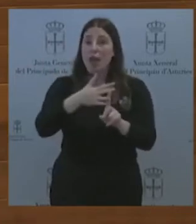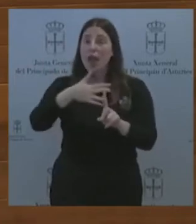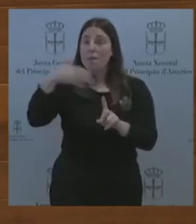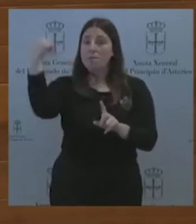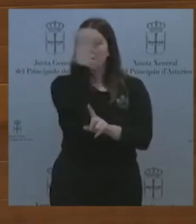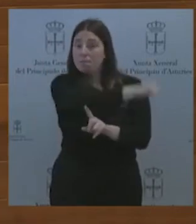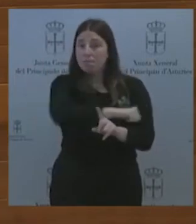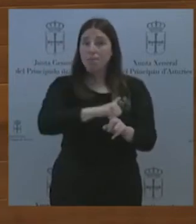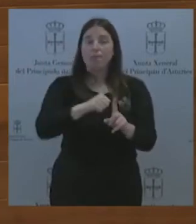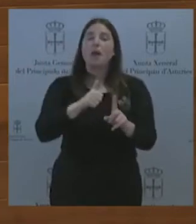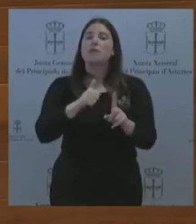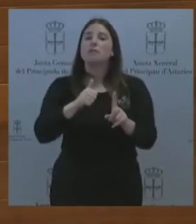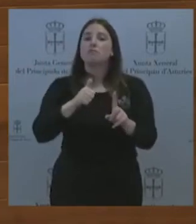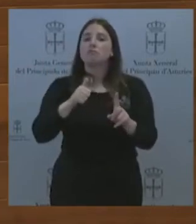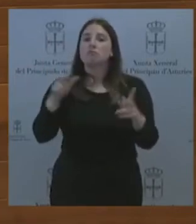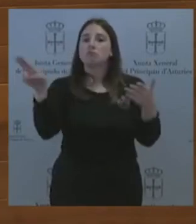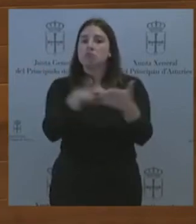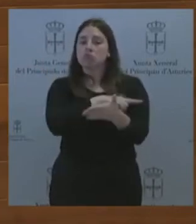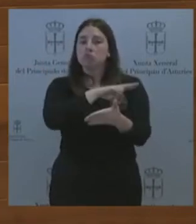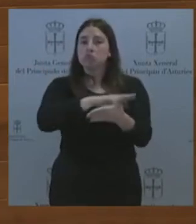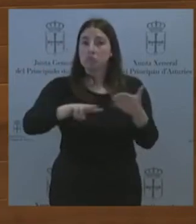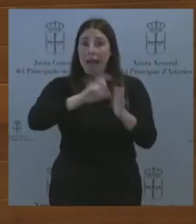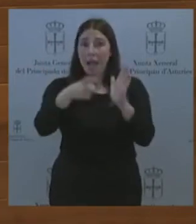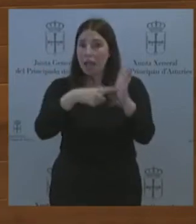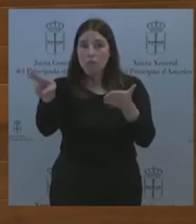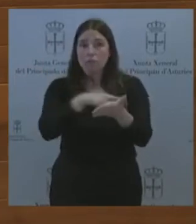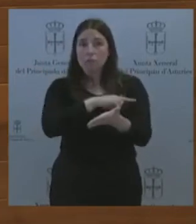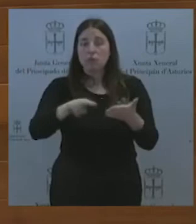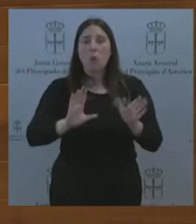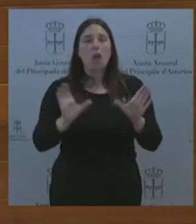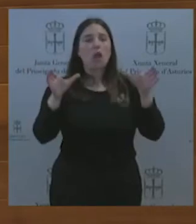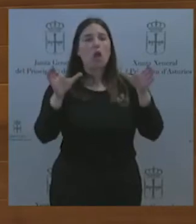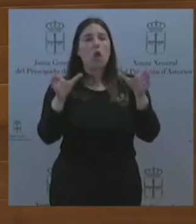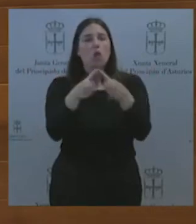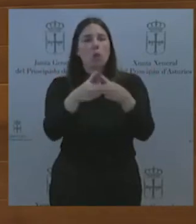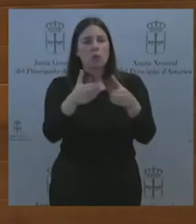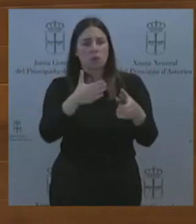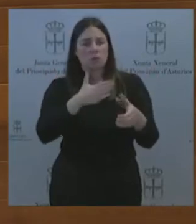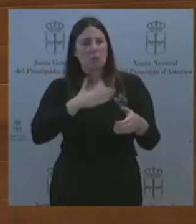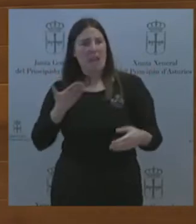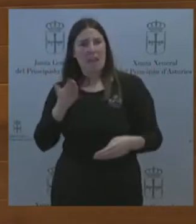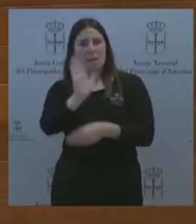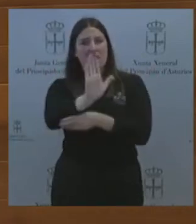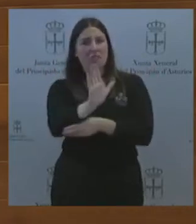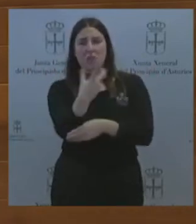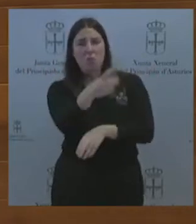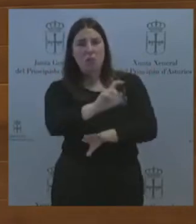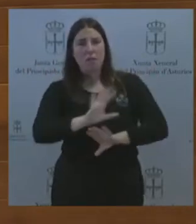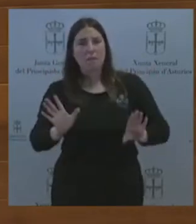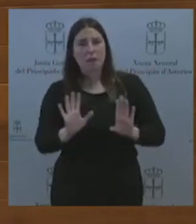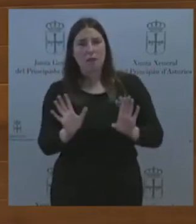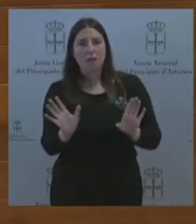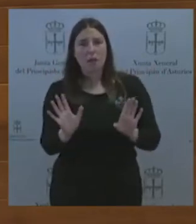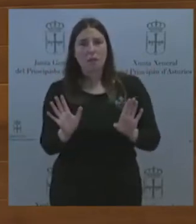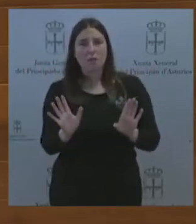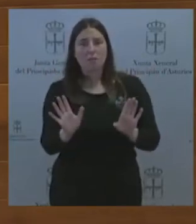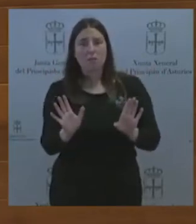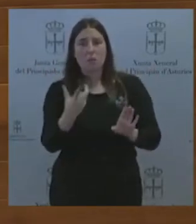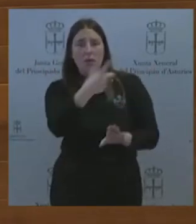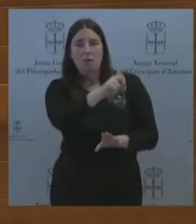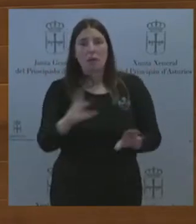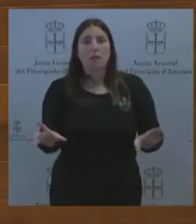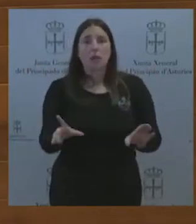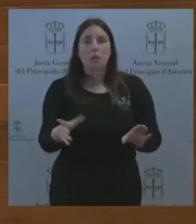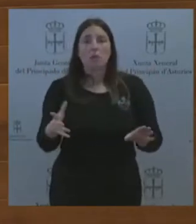nos representen, ni que se vuelquen los esfuerzos públicos en eliminar únicamente la violencia que sufren las mujeres. Y como Vox es el único